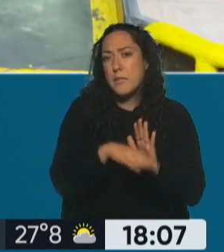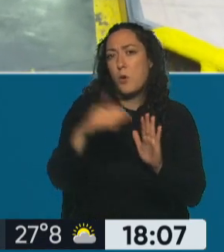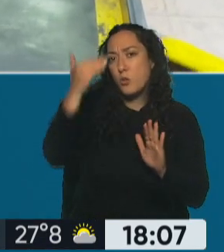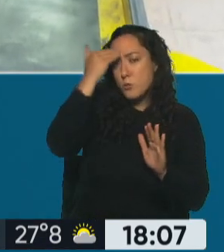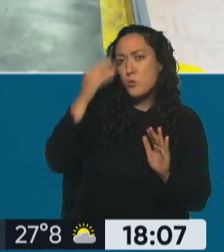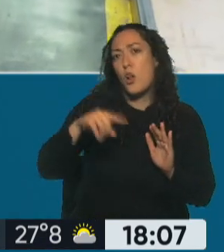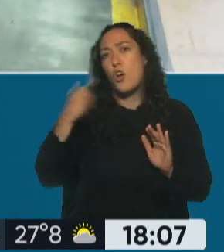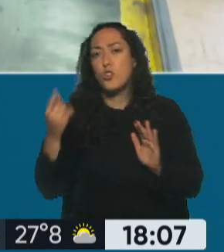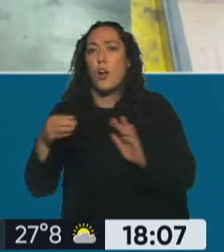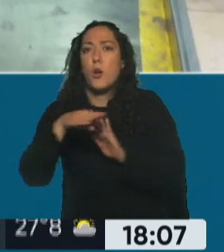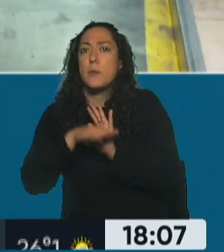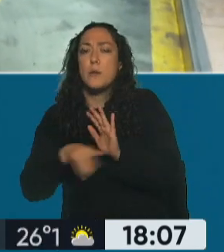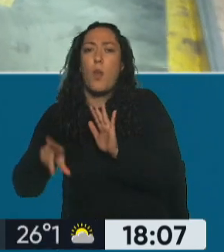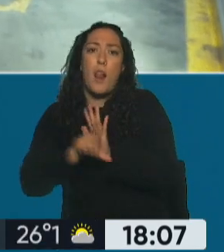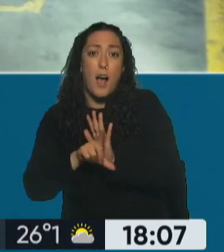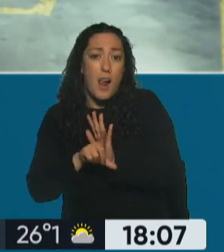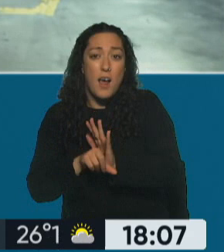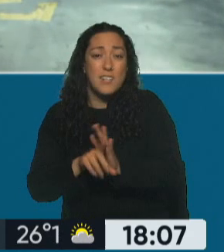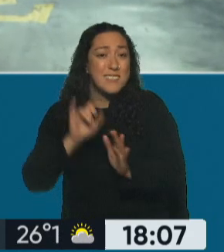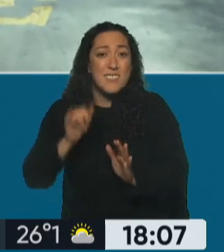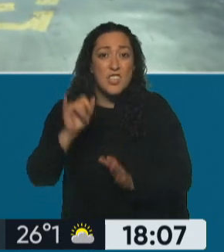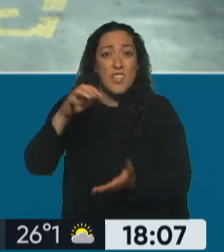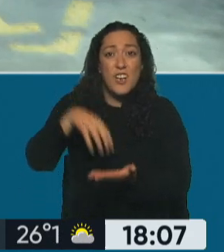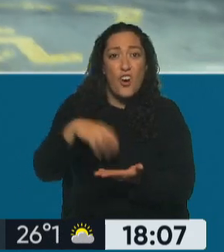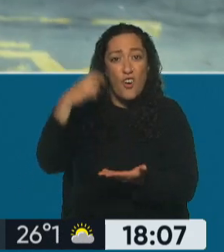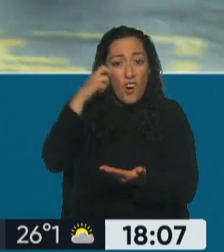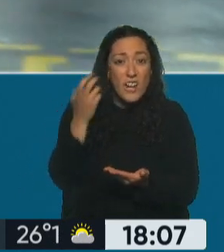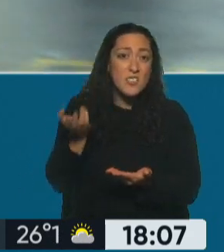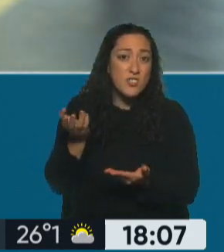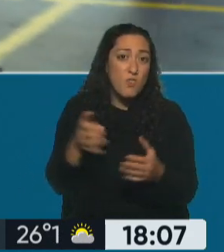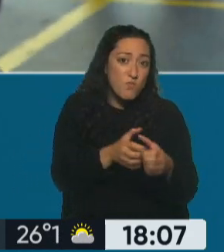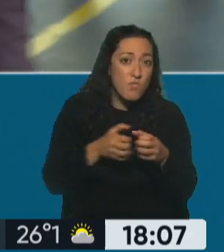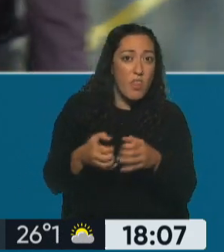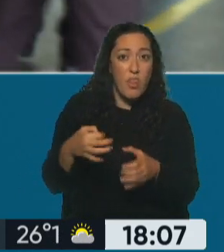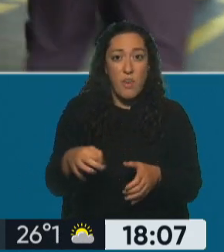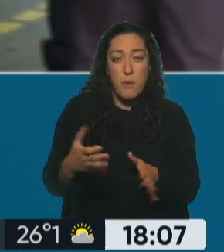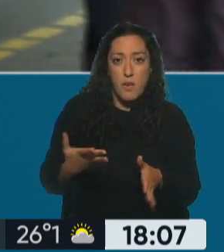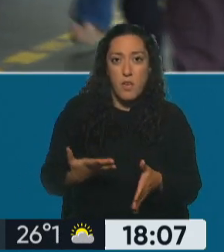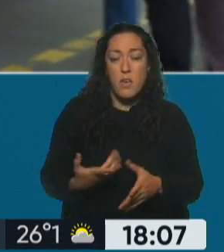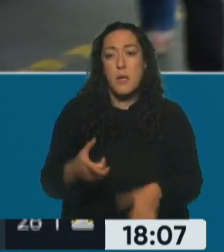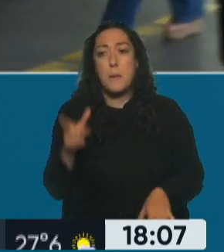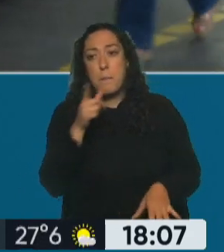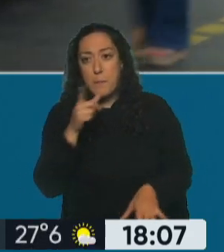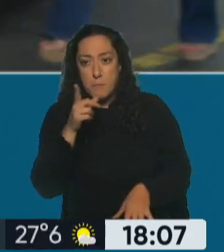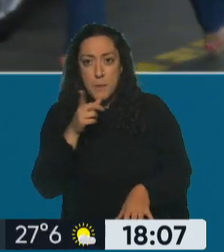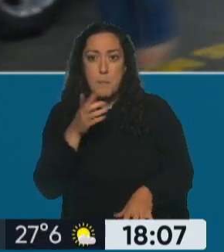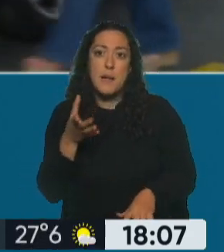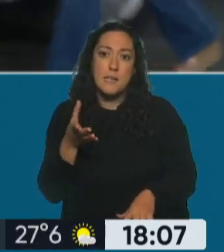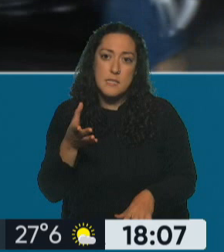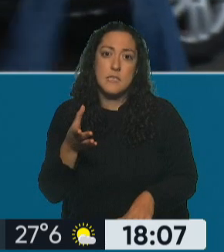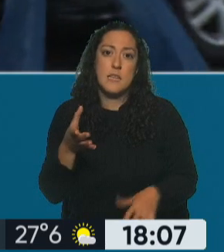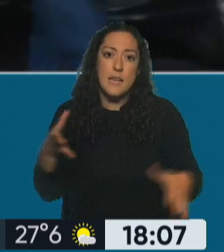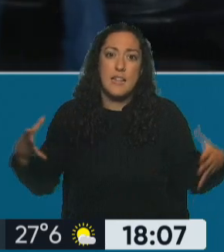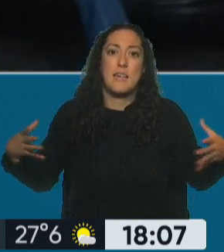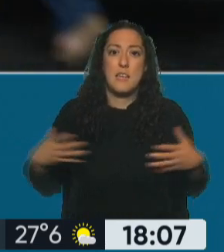legales, tiene que pasar por el Congreso. Inevitablemente. Ahora, me parece que la composición del equipo